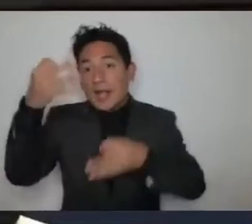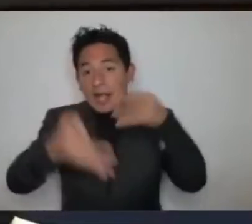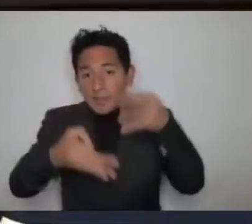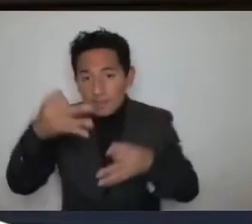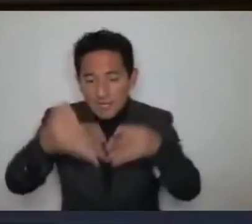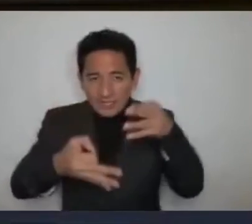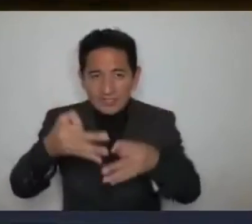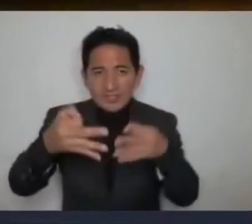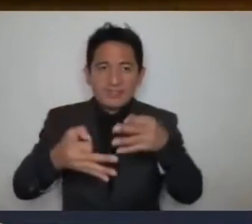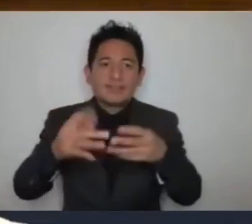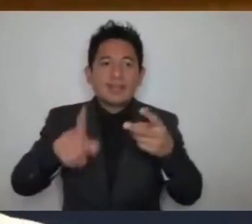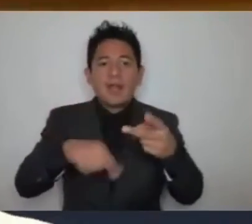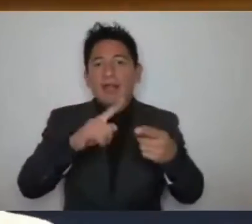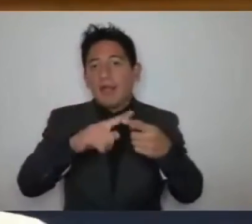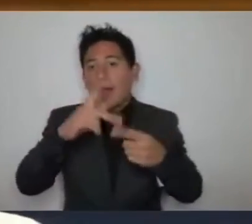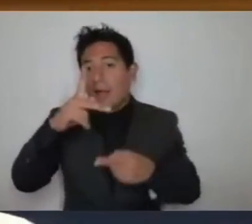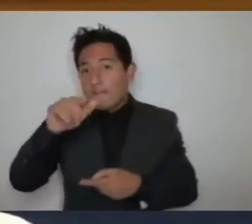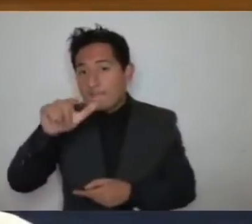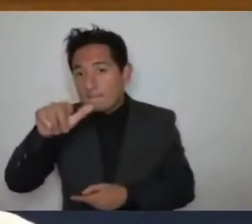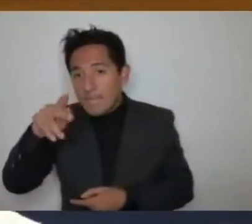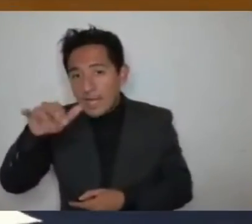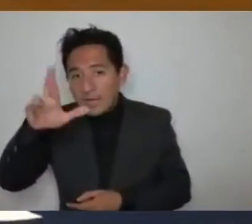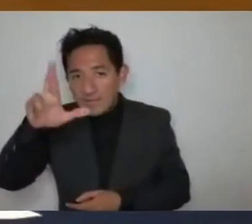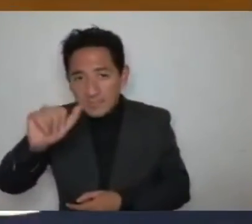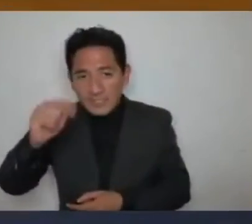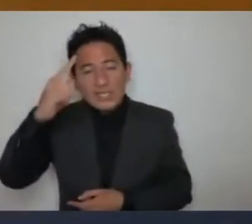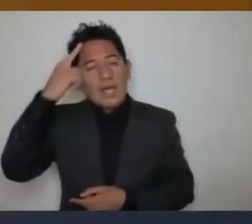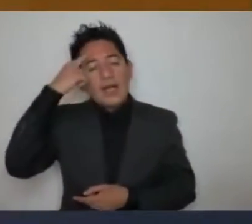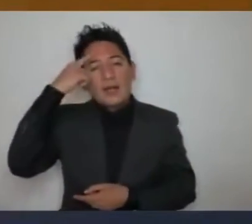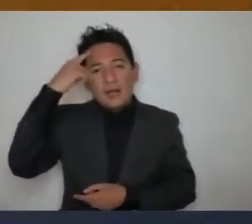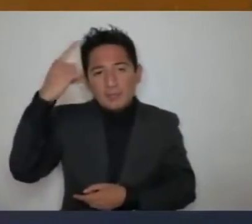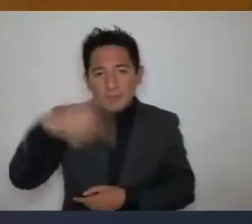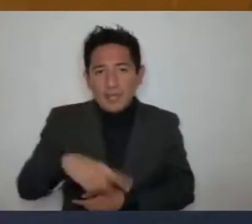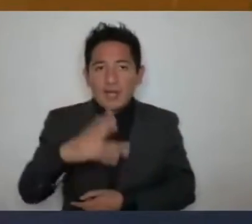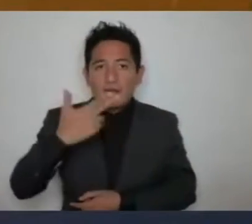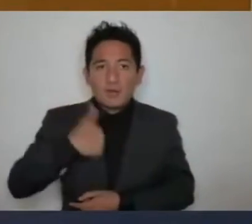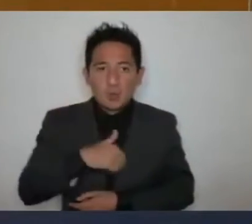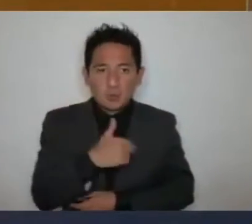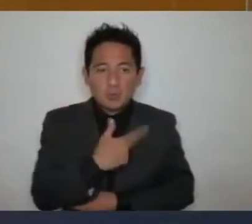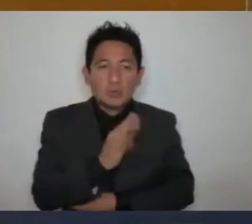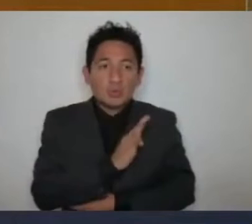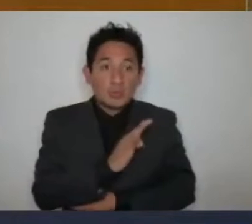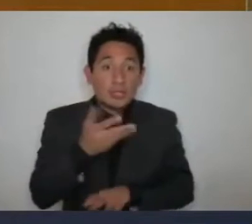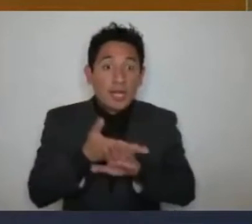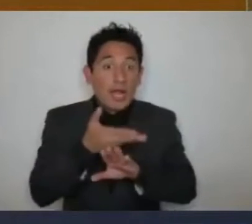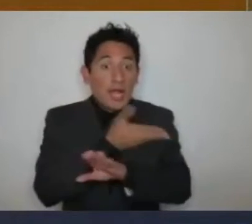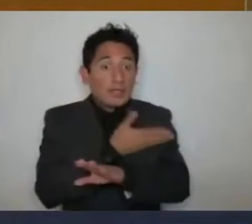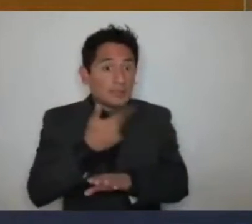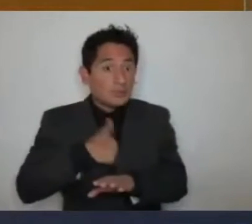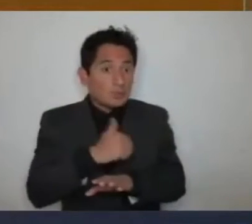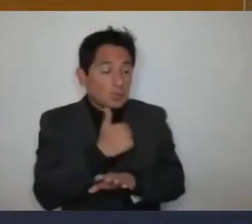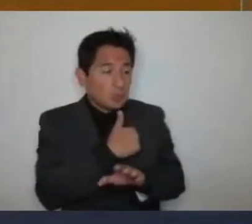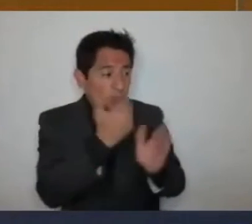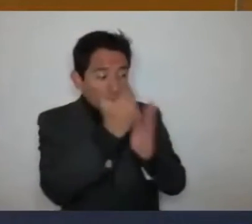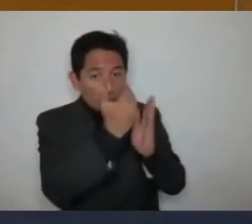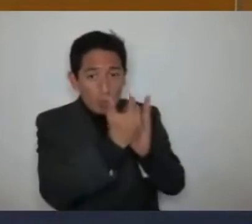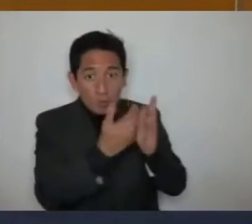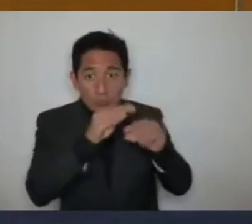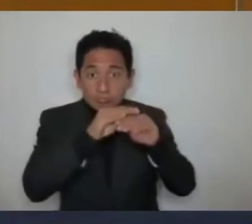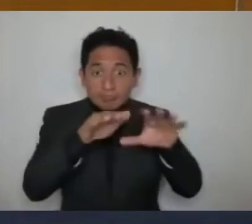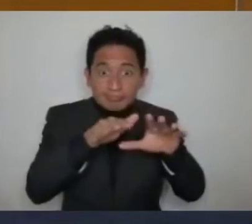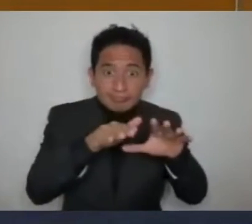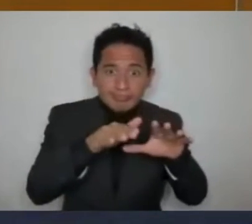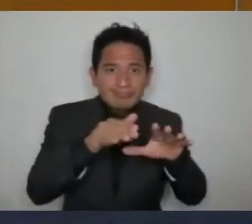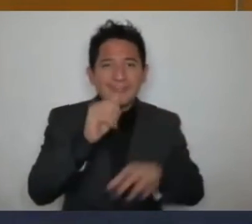Palmira por abrirnos este espacio porque pues no habíamos presentado el protocolo o sea hoy es la primera vez que se presenta y Quiero